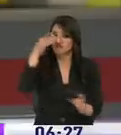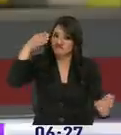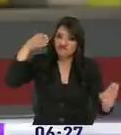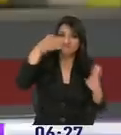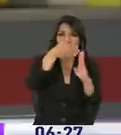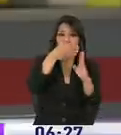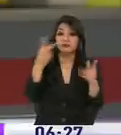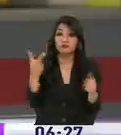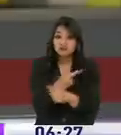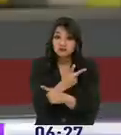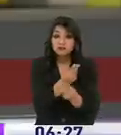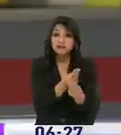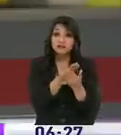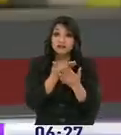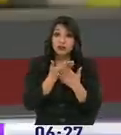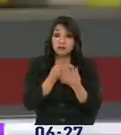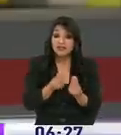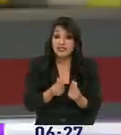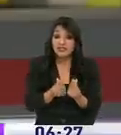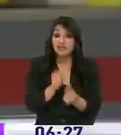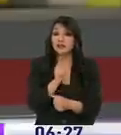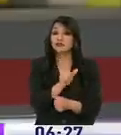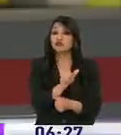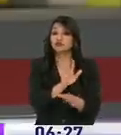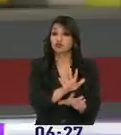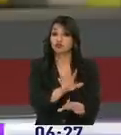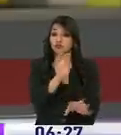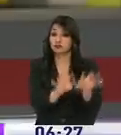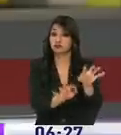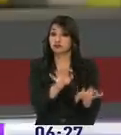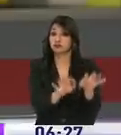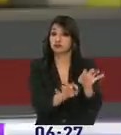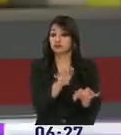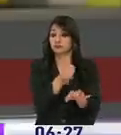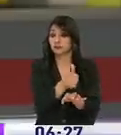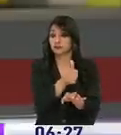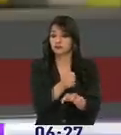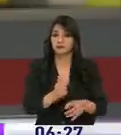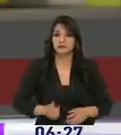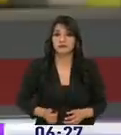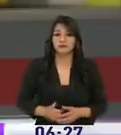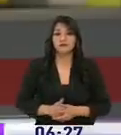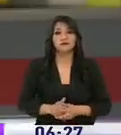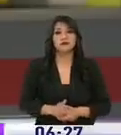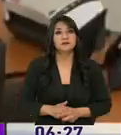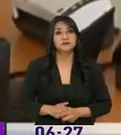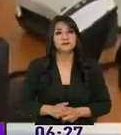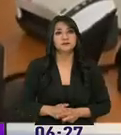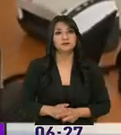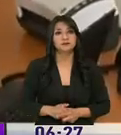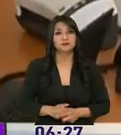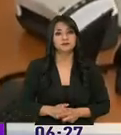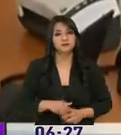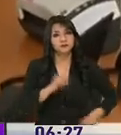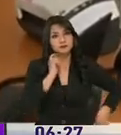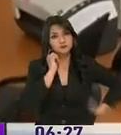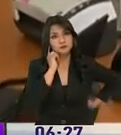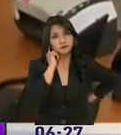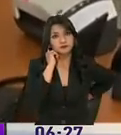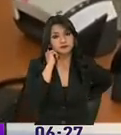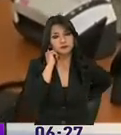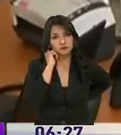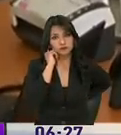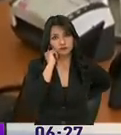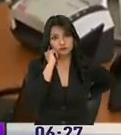pone en riesgo la información sensible que se tiene o maneja la institución. Veamos. En esta área aquí, pues había ya uno